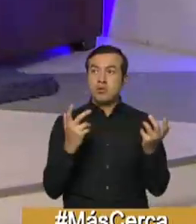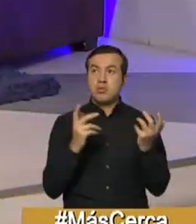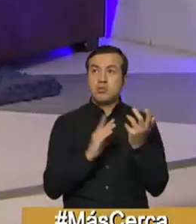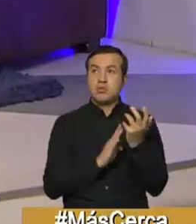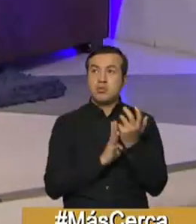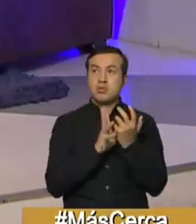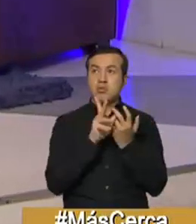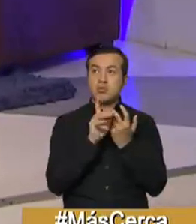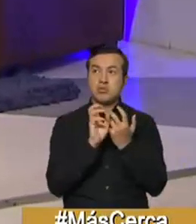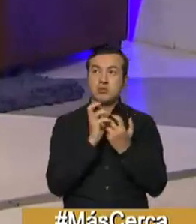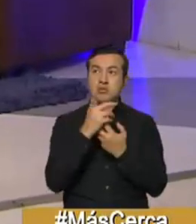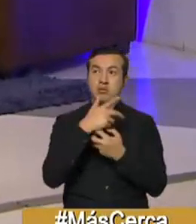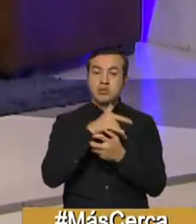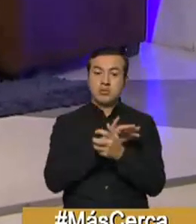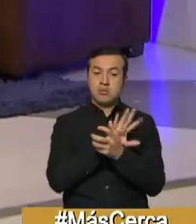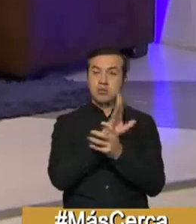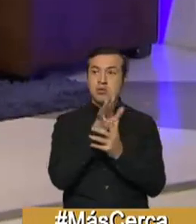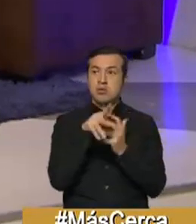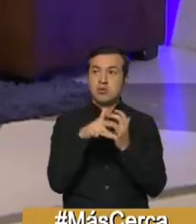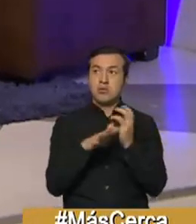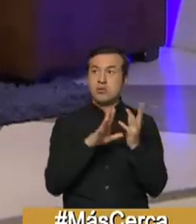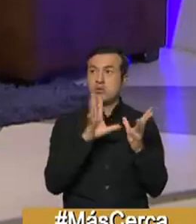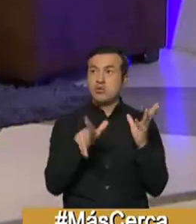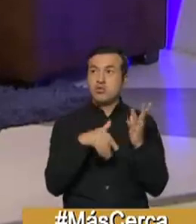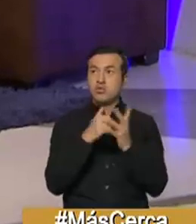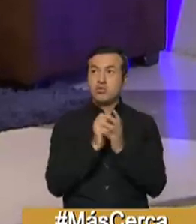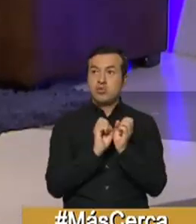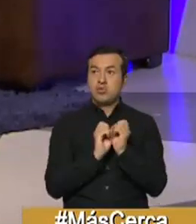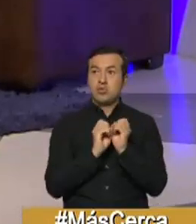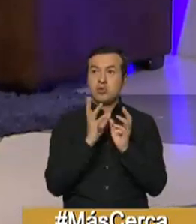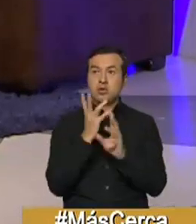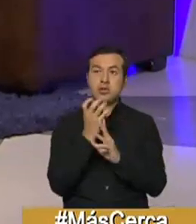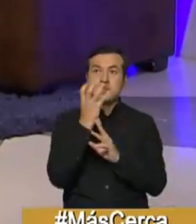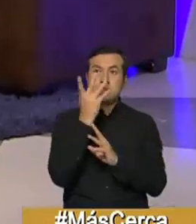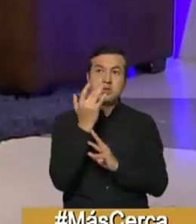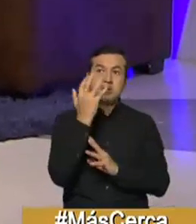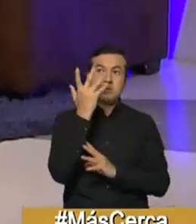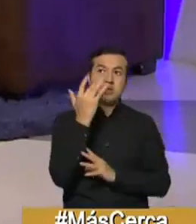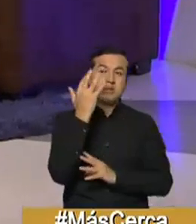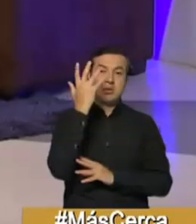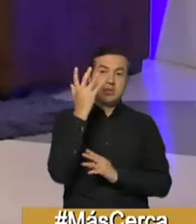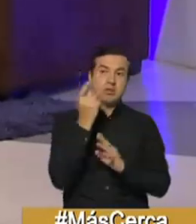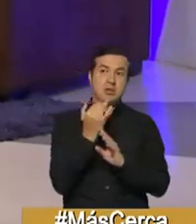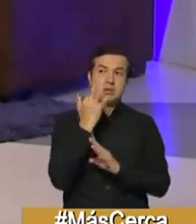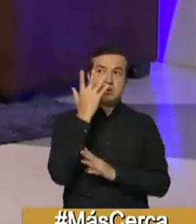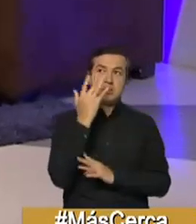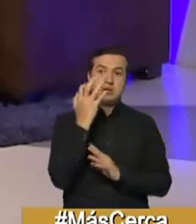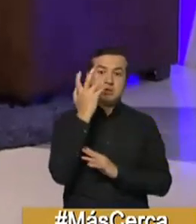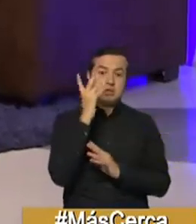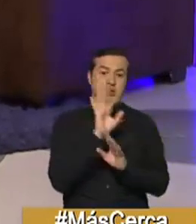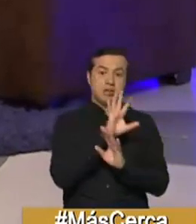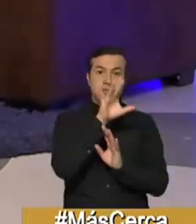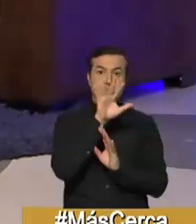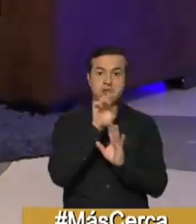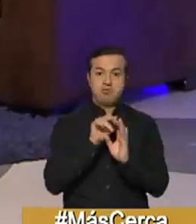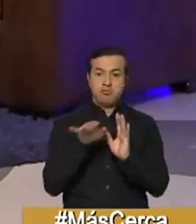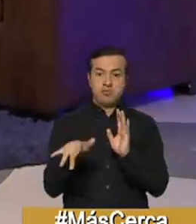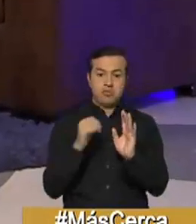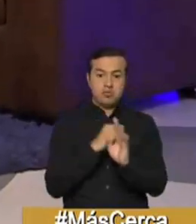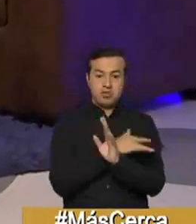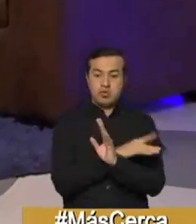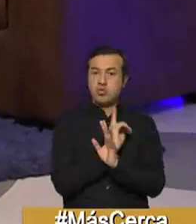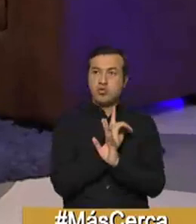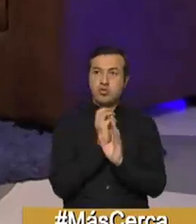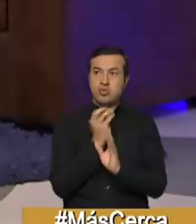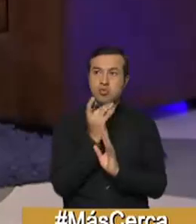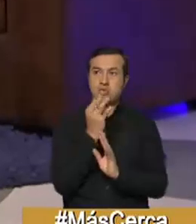ramificación intermedia en las ramas, sino todo es apical. Él quiere crecer para arriba, quiere solo arriba, en las puntas. son las puntas, me crece.